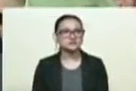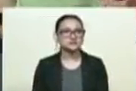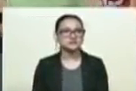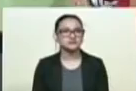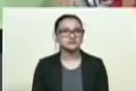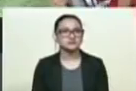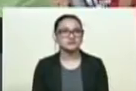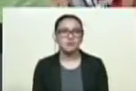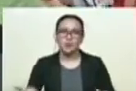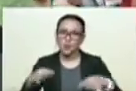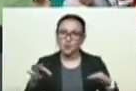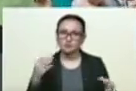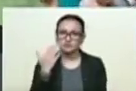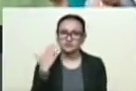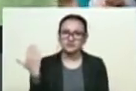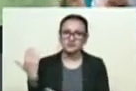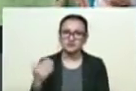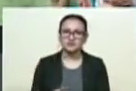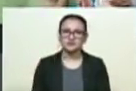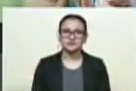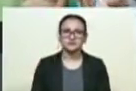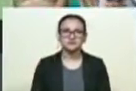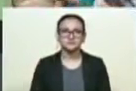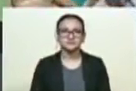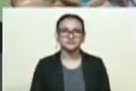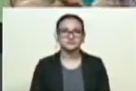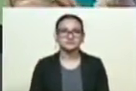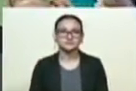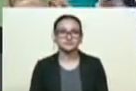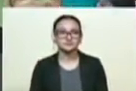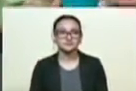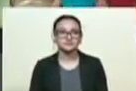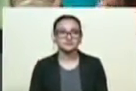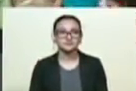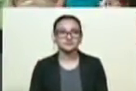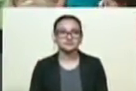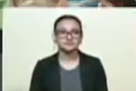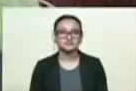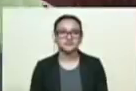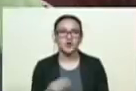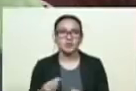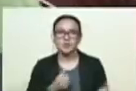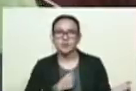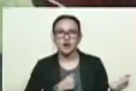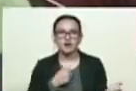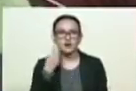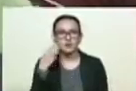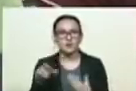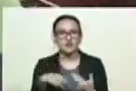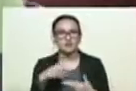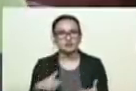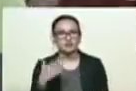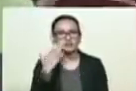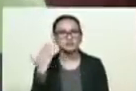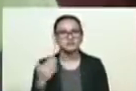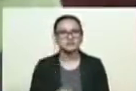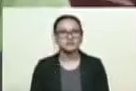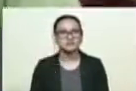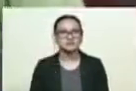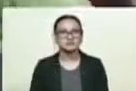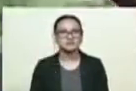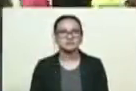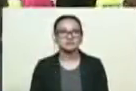Ponle la música ahí, para el matiné patriótico. Vamos a ver cómo sería un matiné revolucionario.